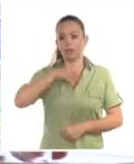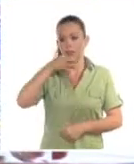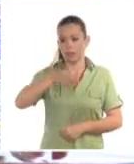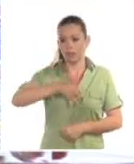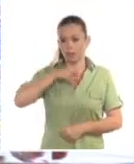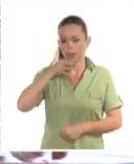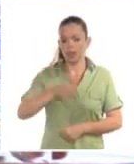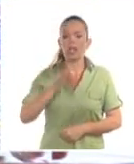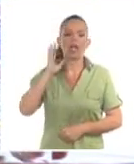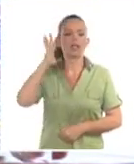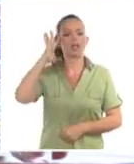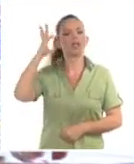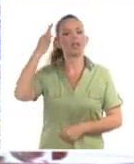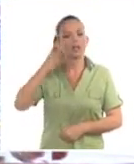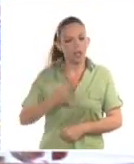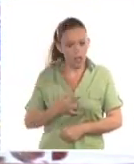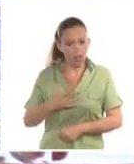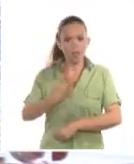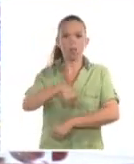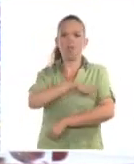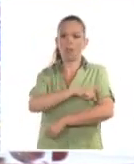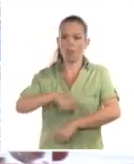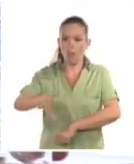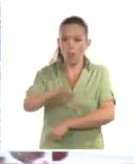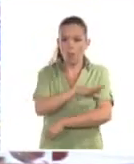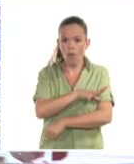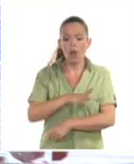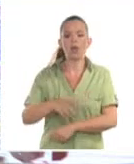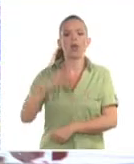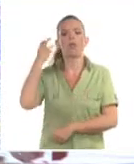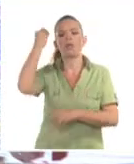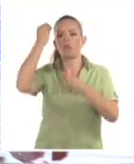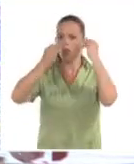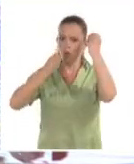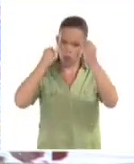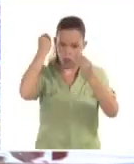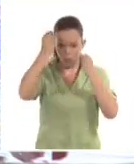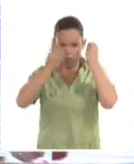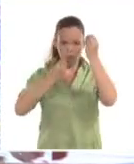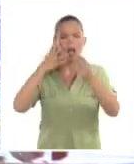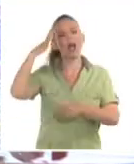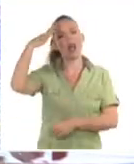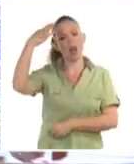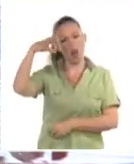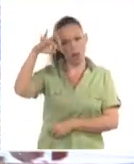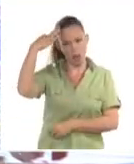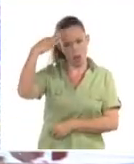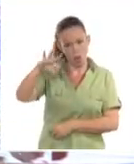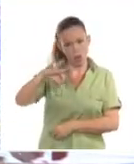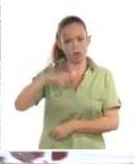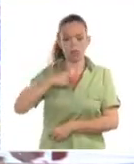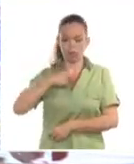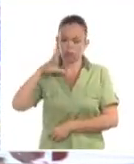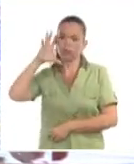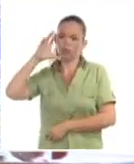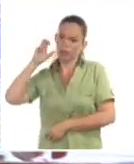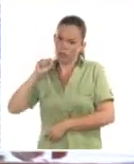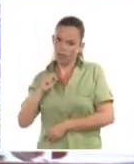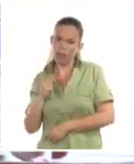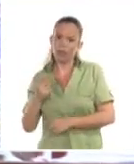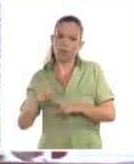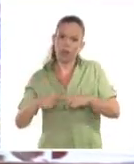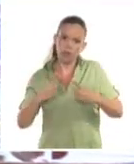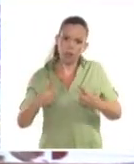preocupaciones de la población lógica también sobre todas aquellas medidas relacionadas incrementos de